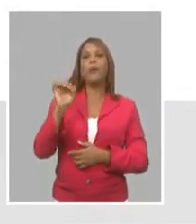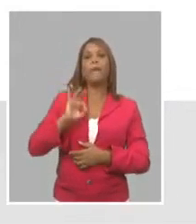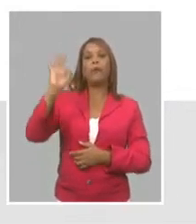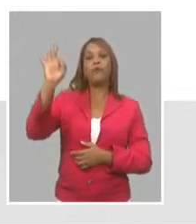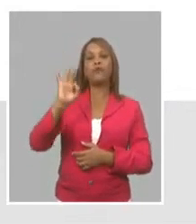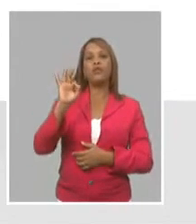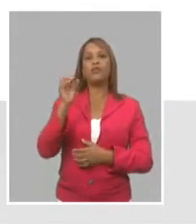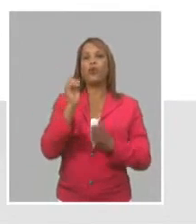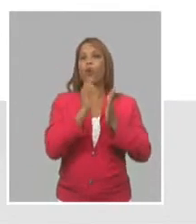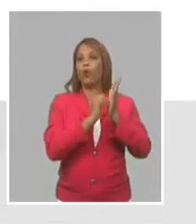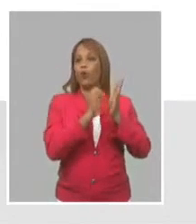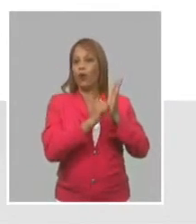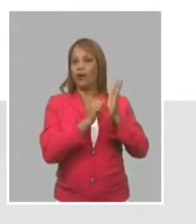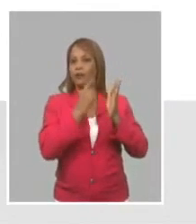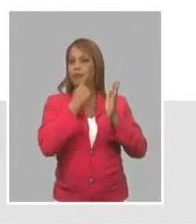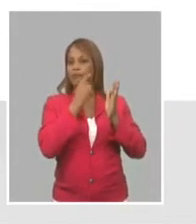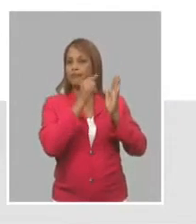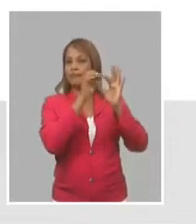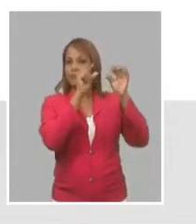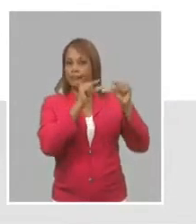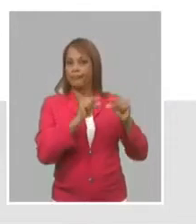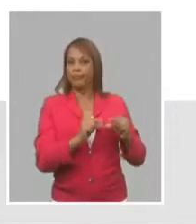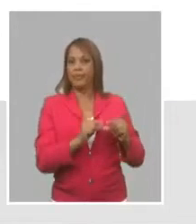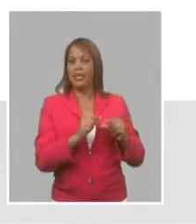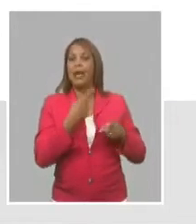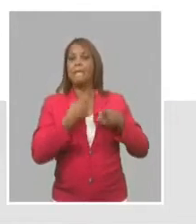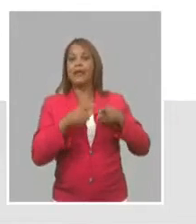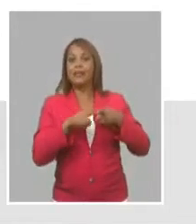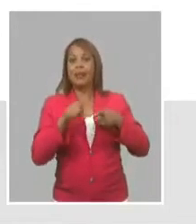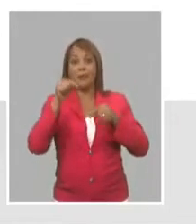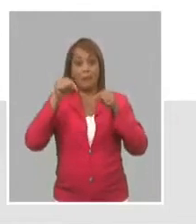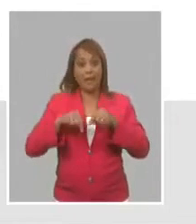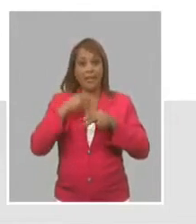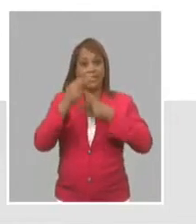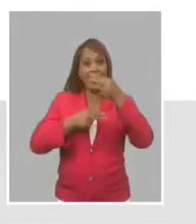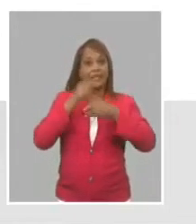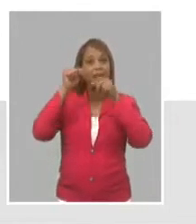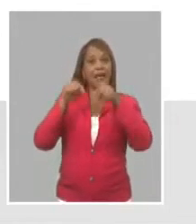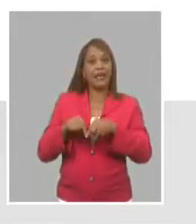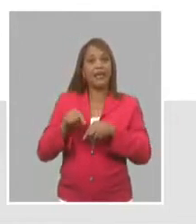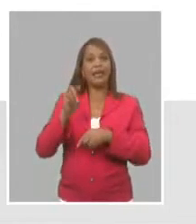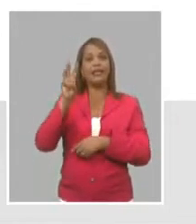los gastos por elemento. Y las materias primas nacionales el